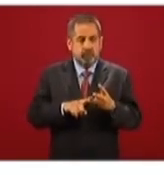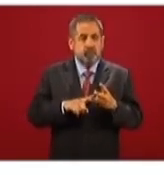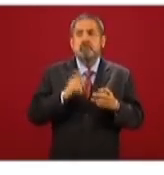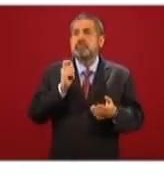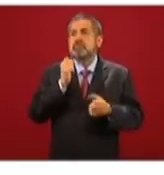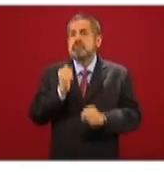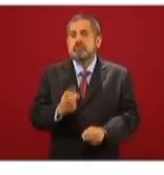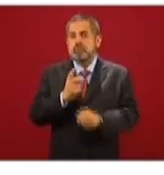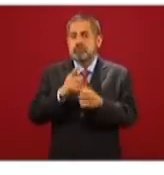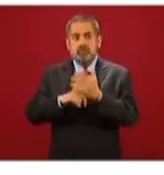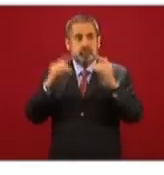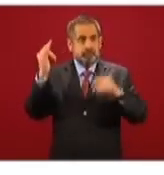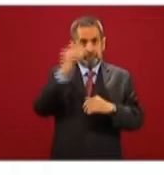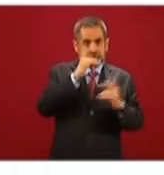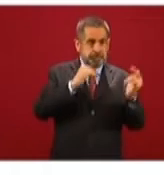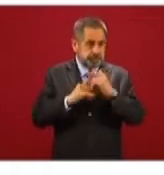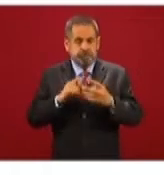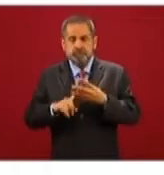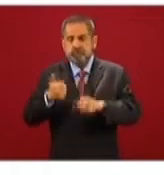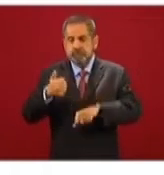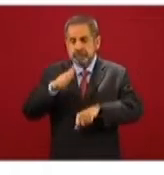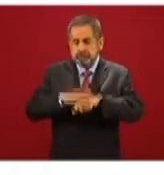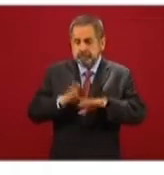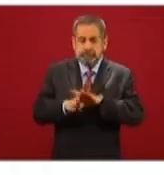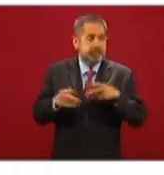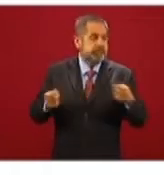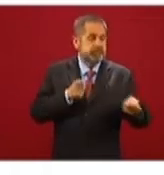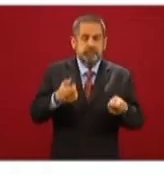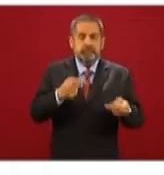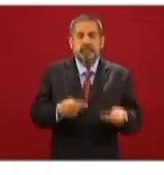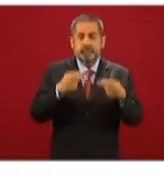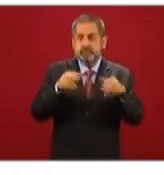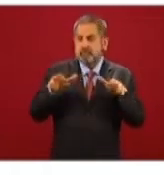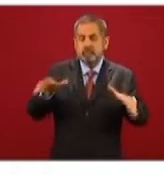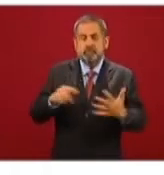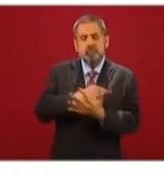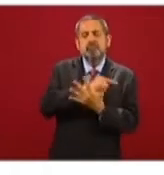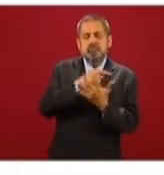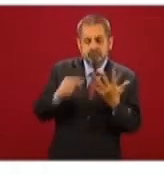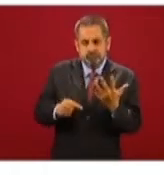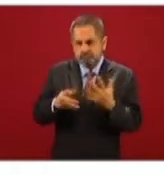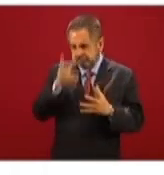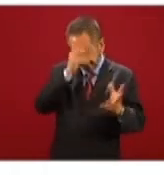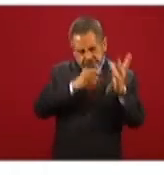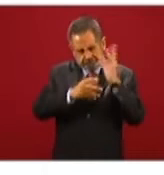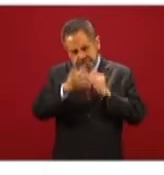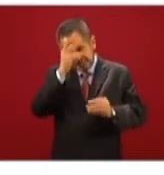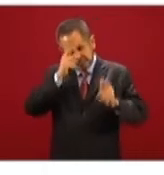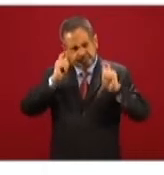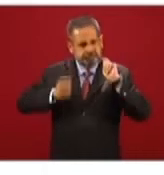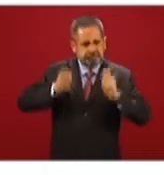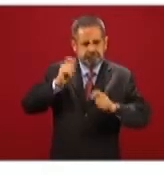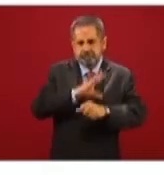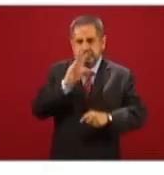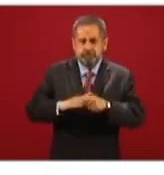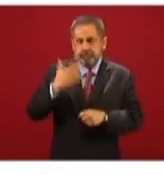aviación, dirección y administración de aeropuertos y negocios aéreos, entre los principales. Todo esto con